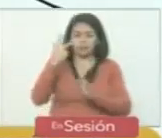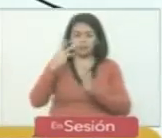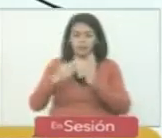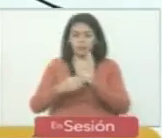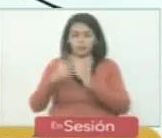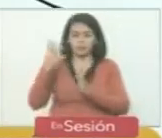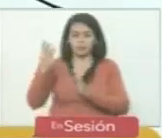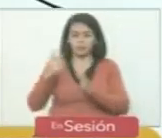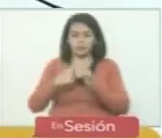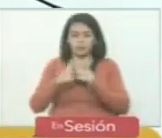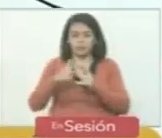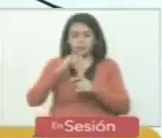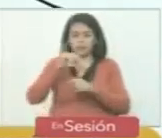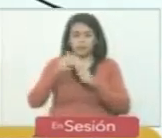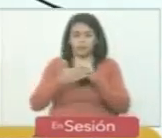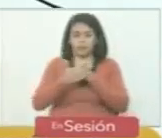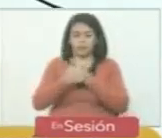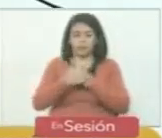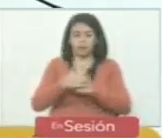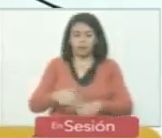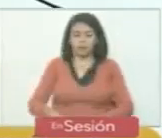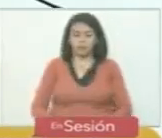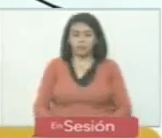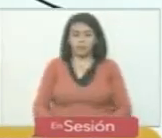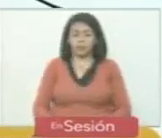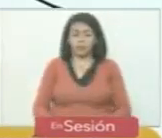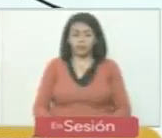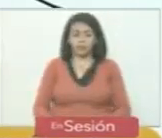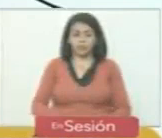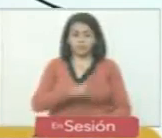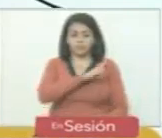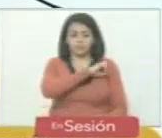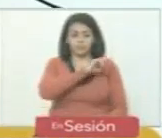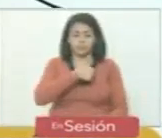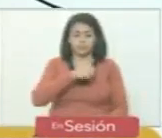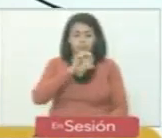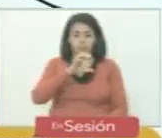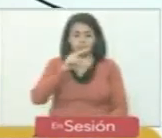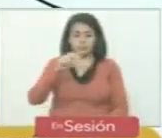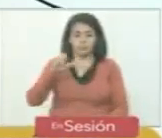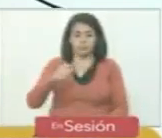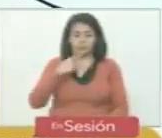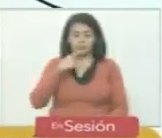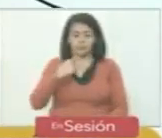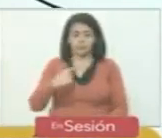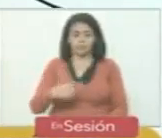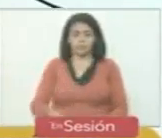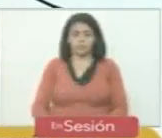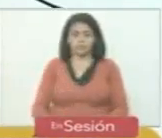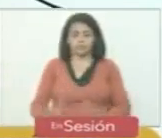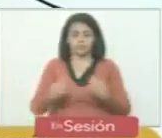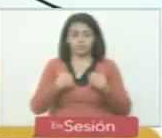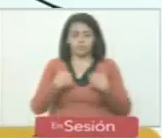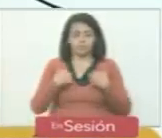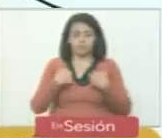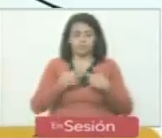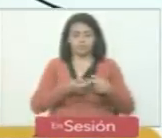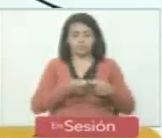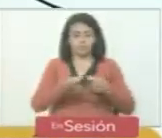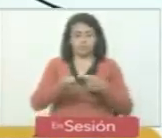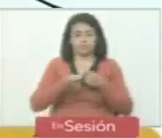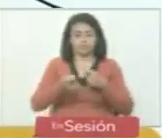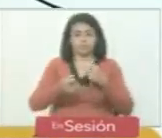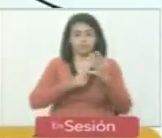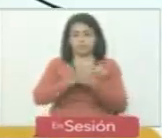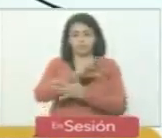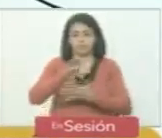nuestro presidente Jorge Rodríguez, directivo del CNE, bueno, sufrió los ataques